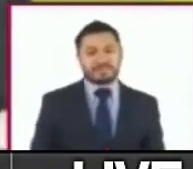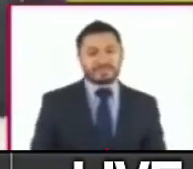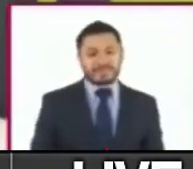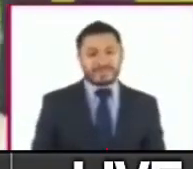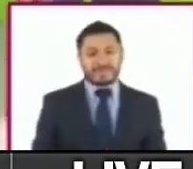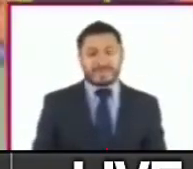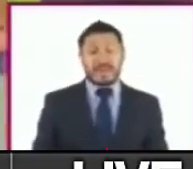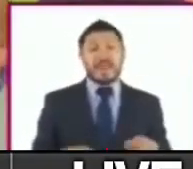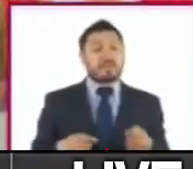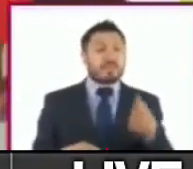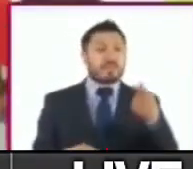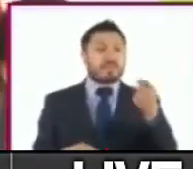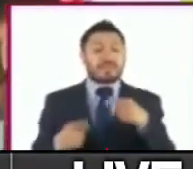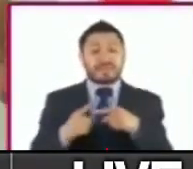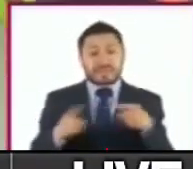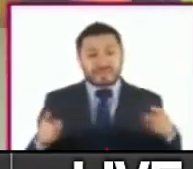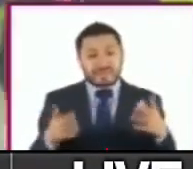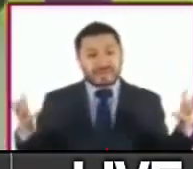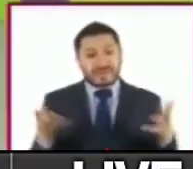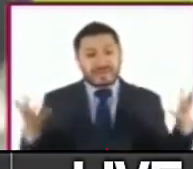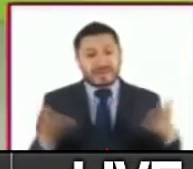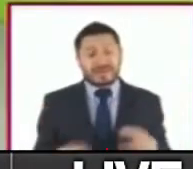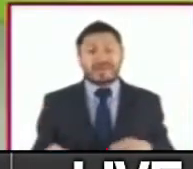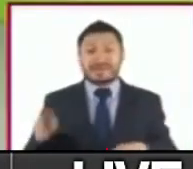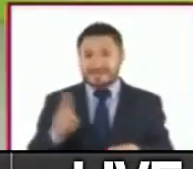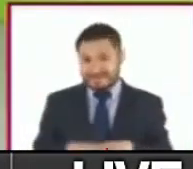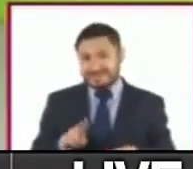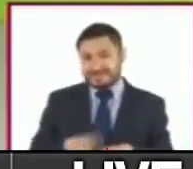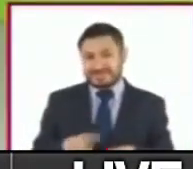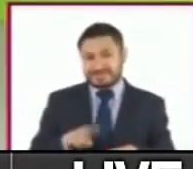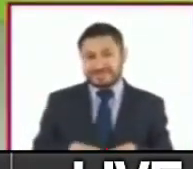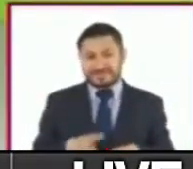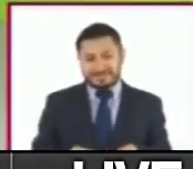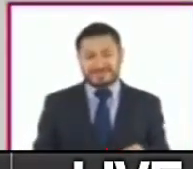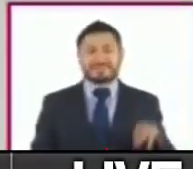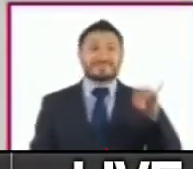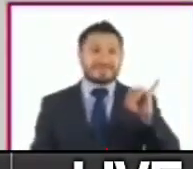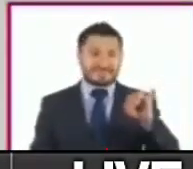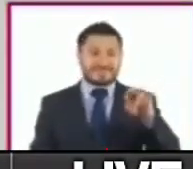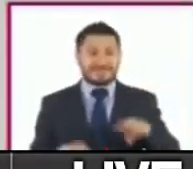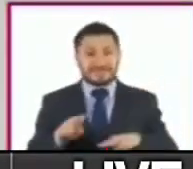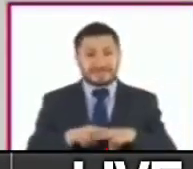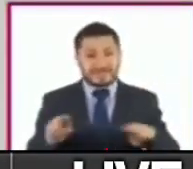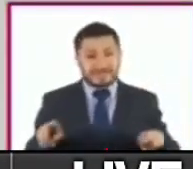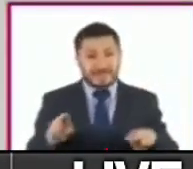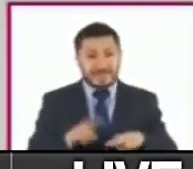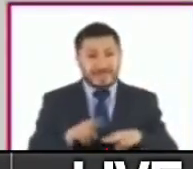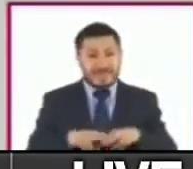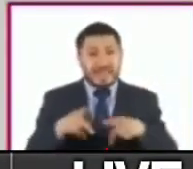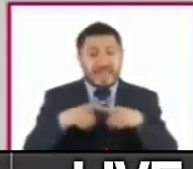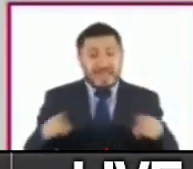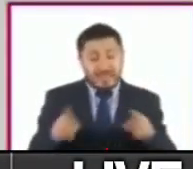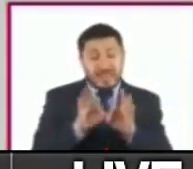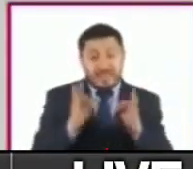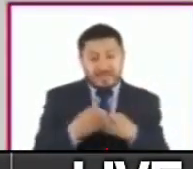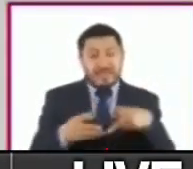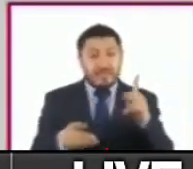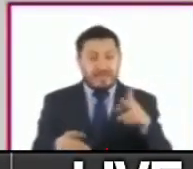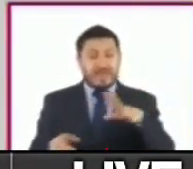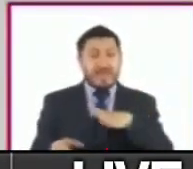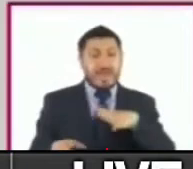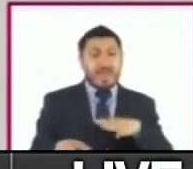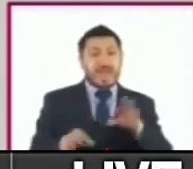poco diferente cuando lo haces desde la posición de sentado. Así es. Pero también nos da otras posibilidades